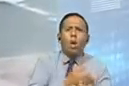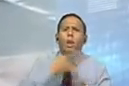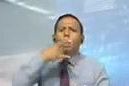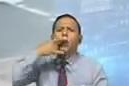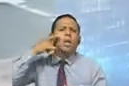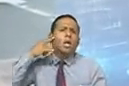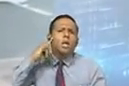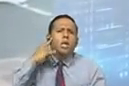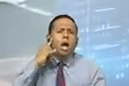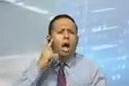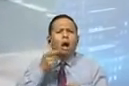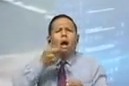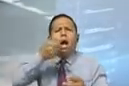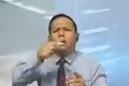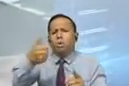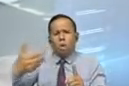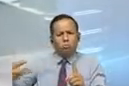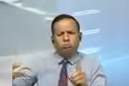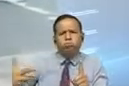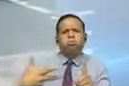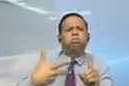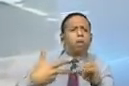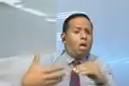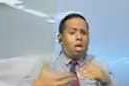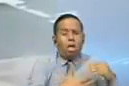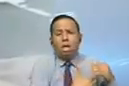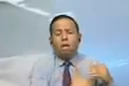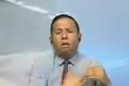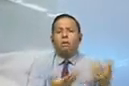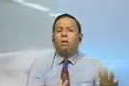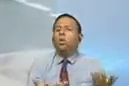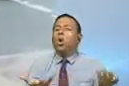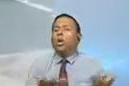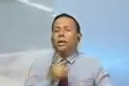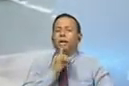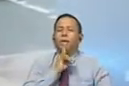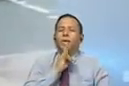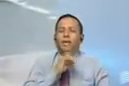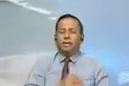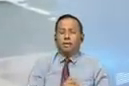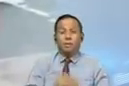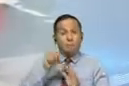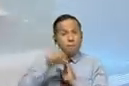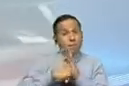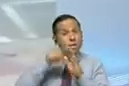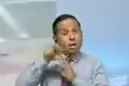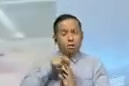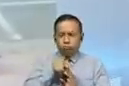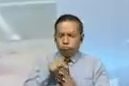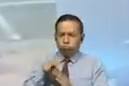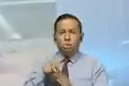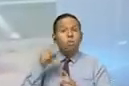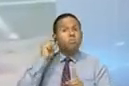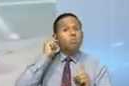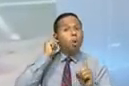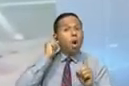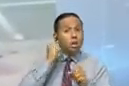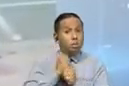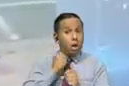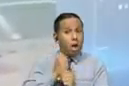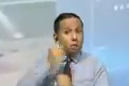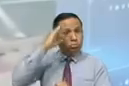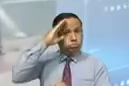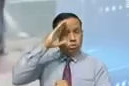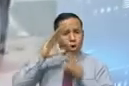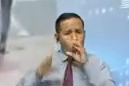ser atropellada. Este hecho se registró en Estados Unidos. En el video se ve a la mujer controlando el tráfico cuando